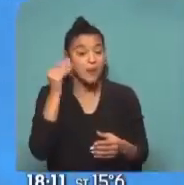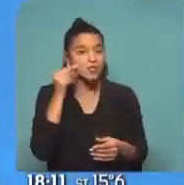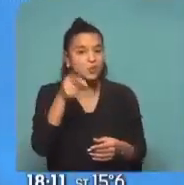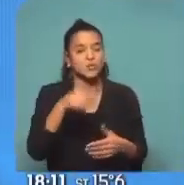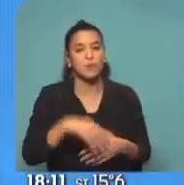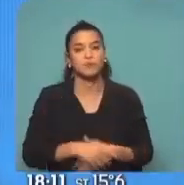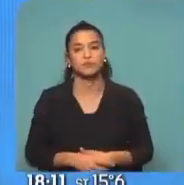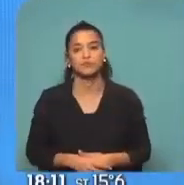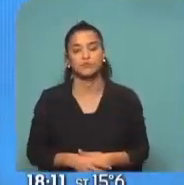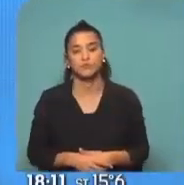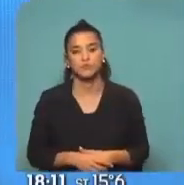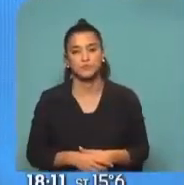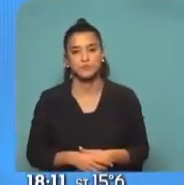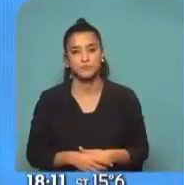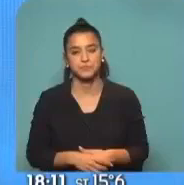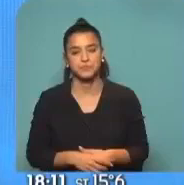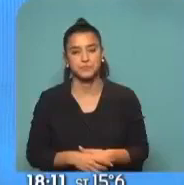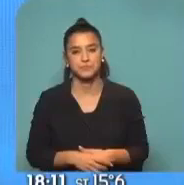ministro Frigerio.